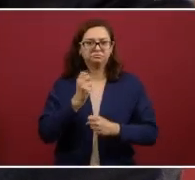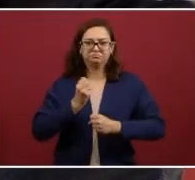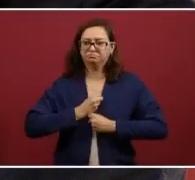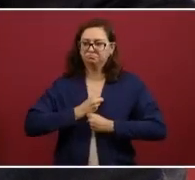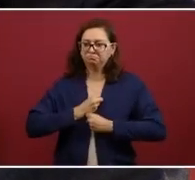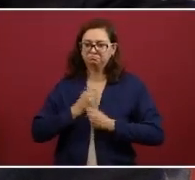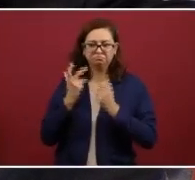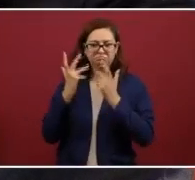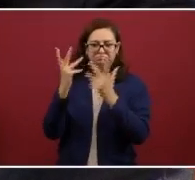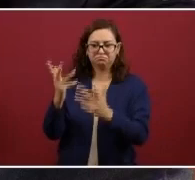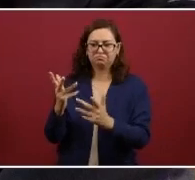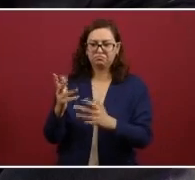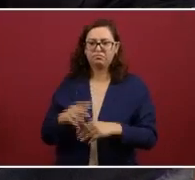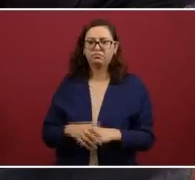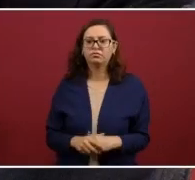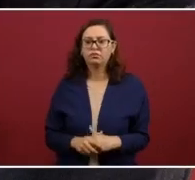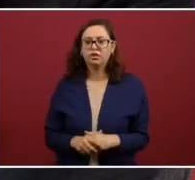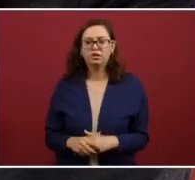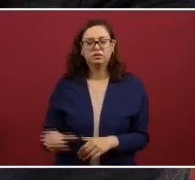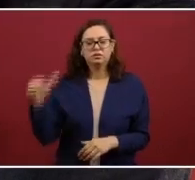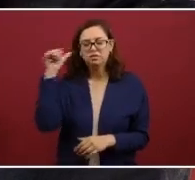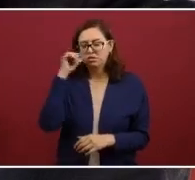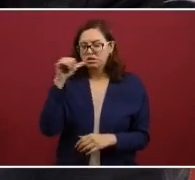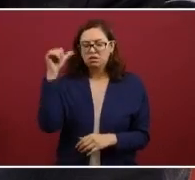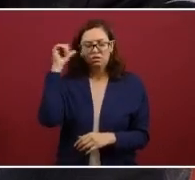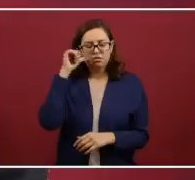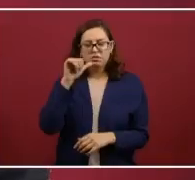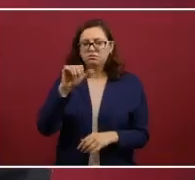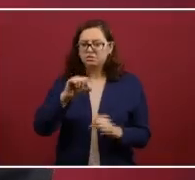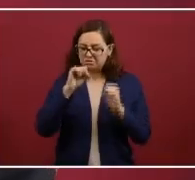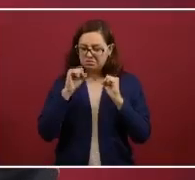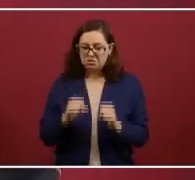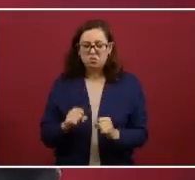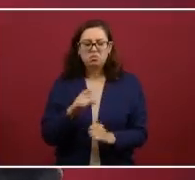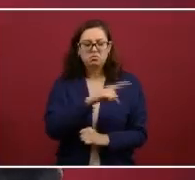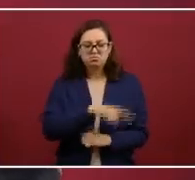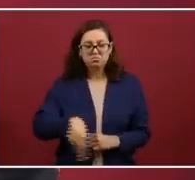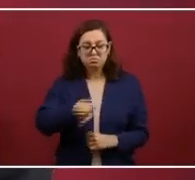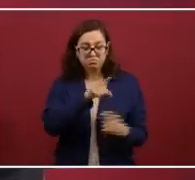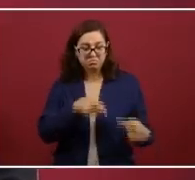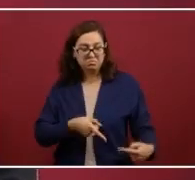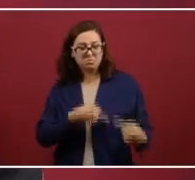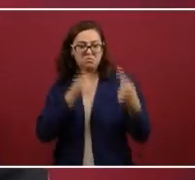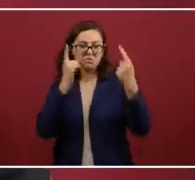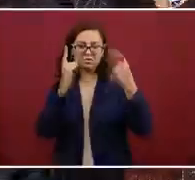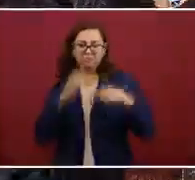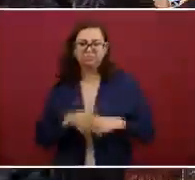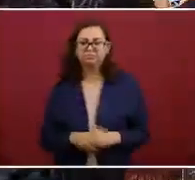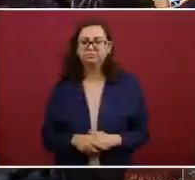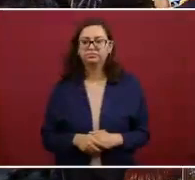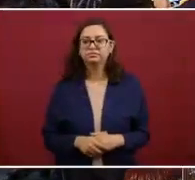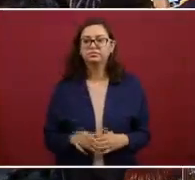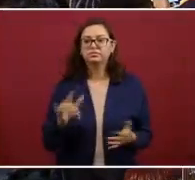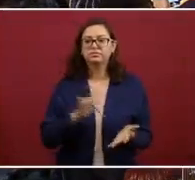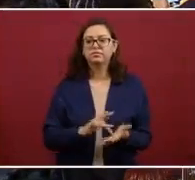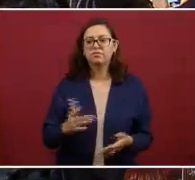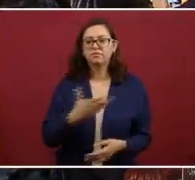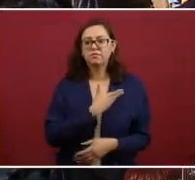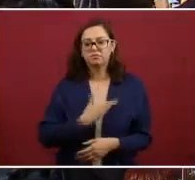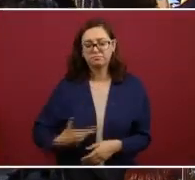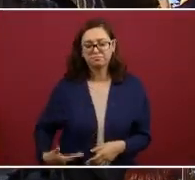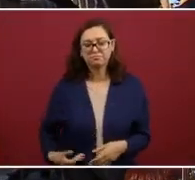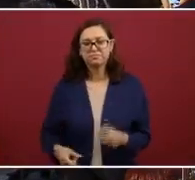manifestación, se va a garantizar siempre el derecho a disentir. Gracias, señor presidente. La